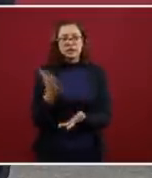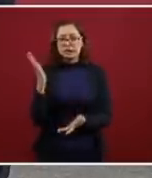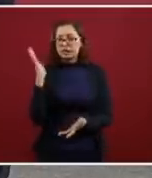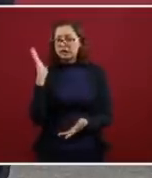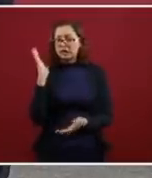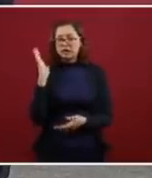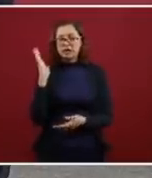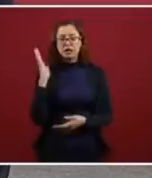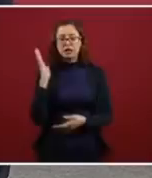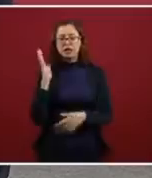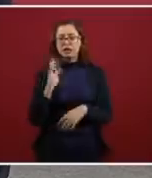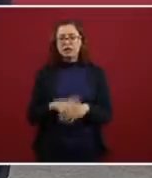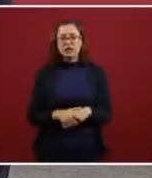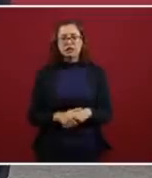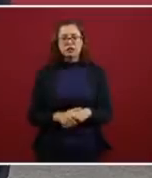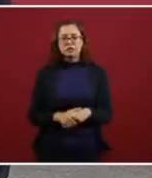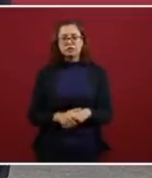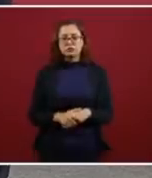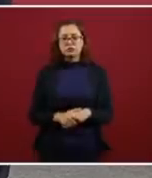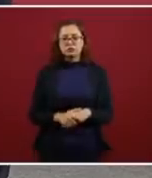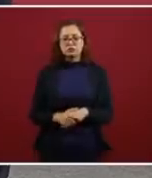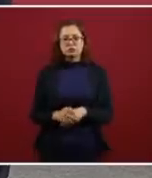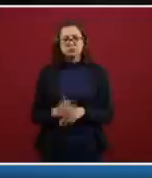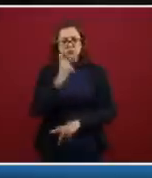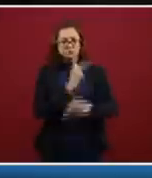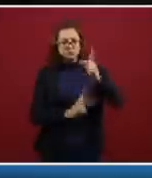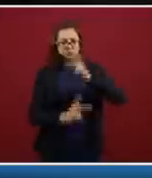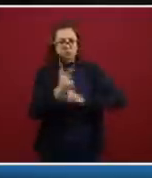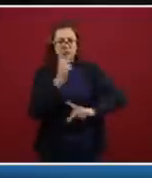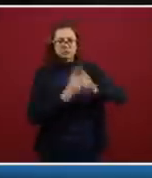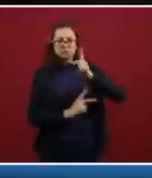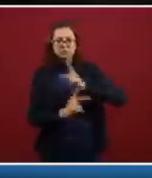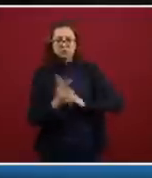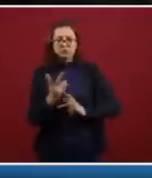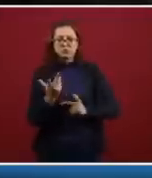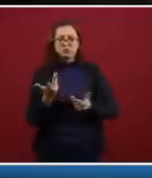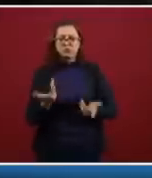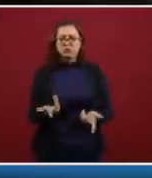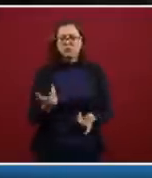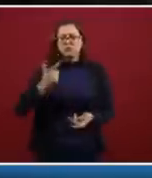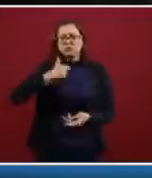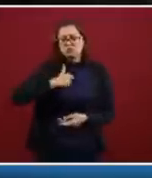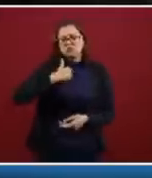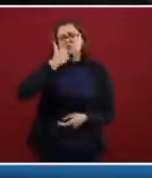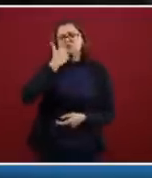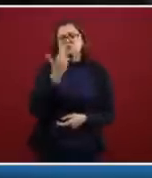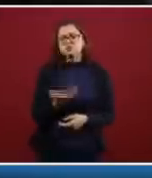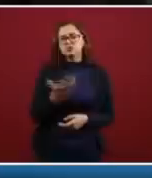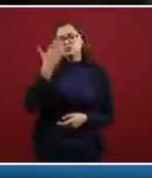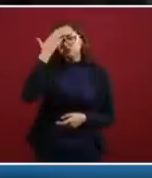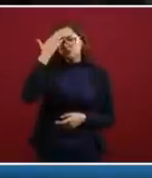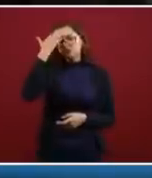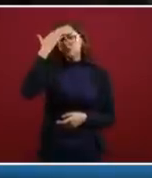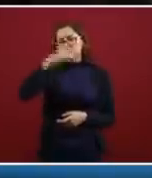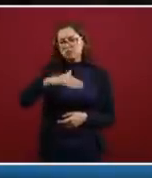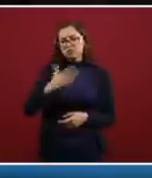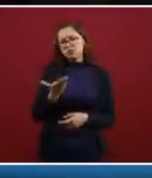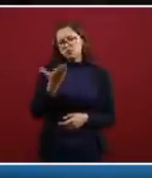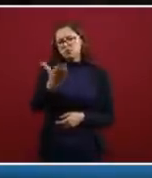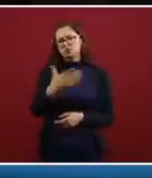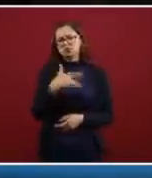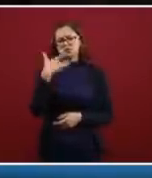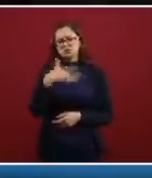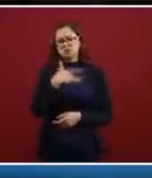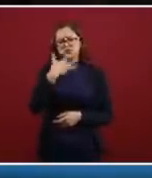la forma de financiarla. Entonces yo quisiera saber qué opinión le merece